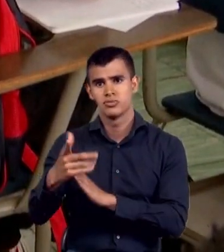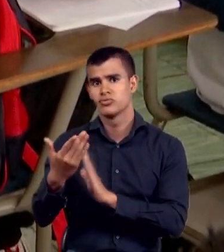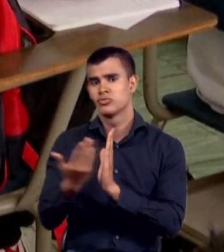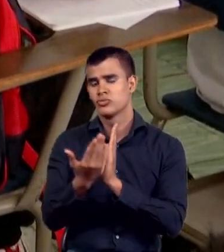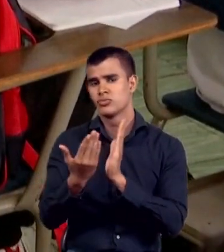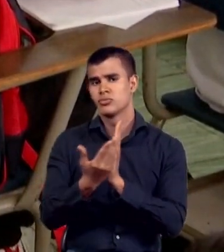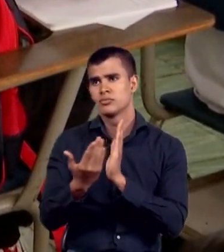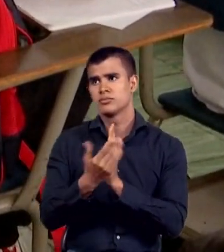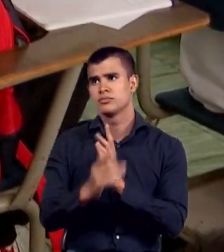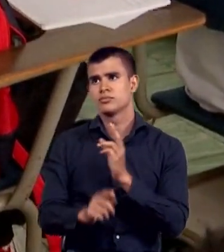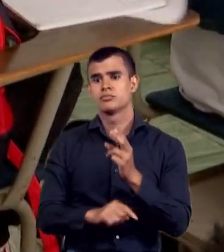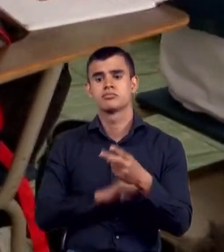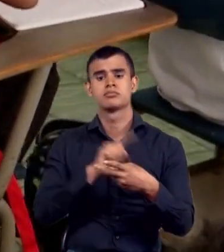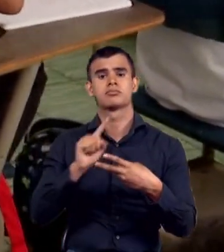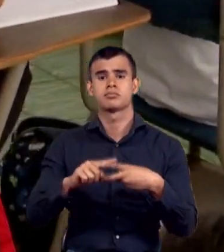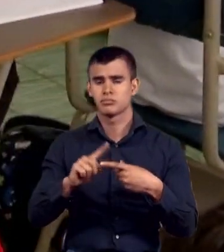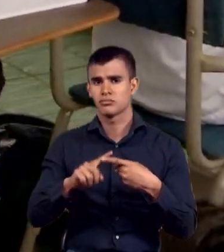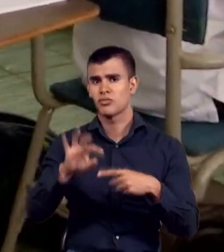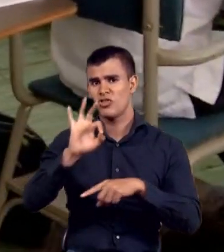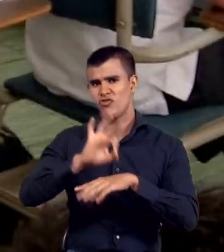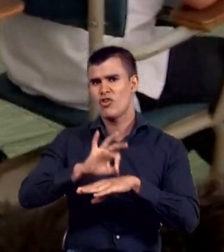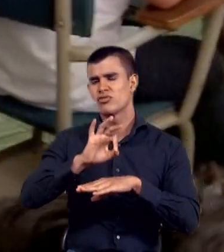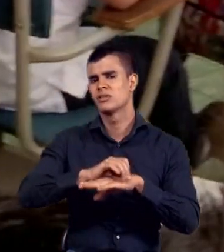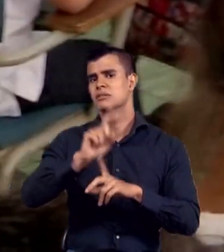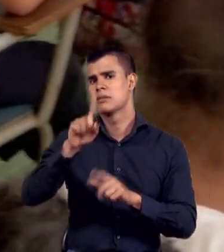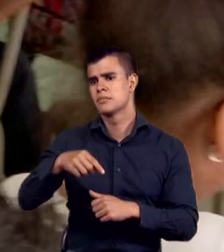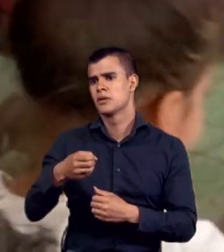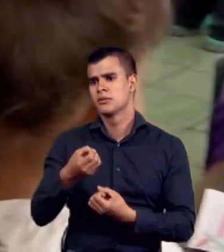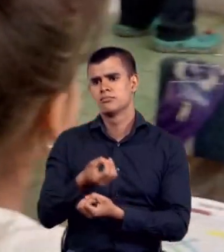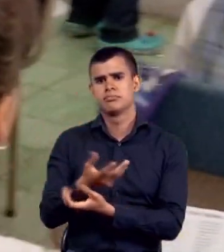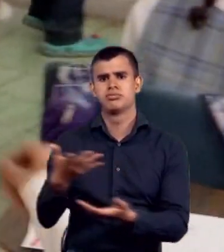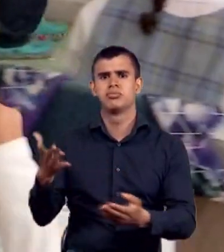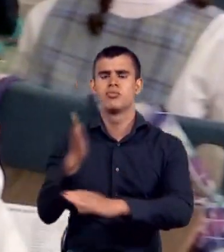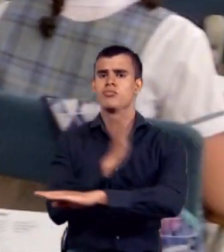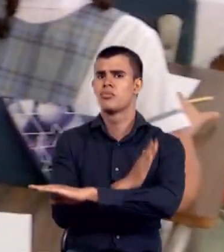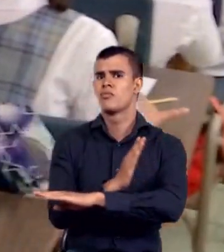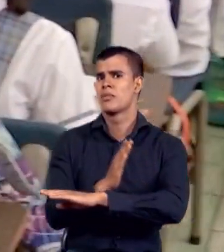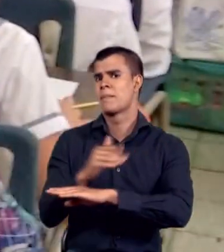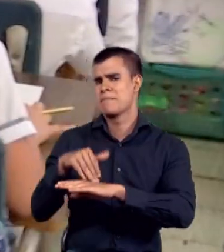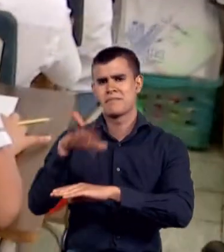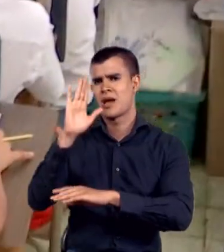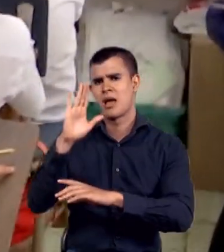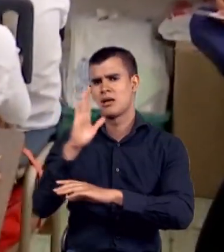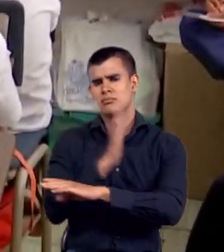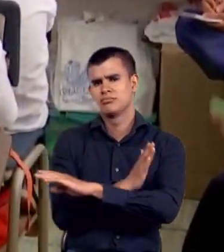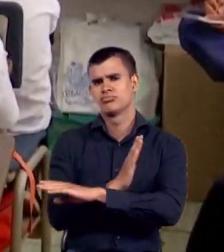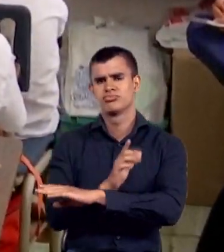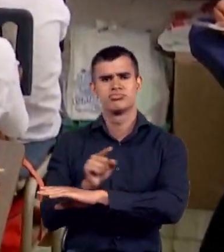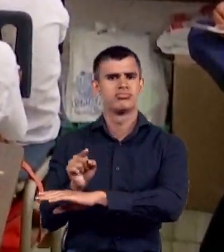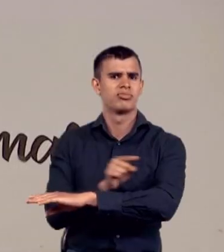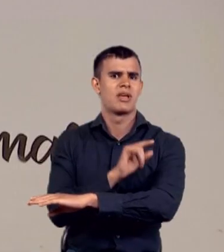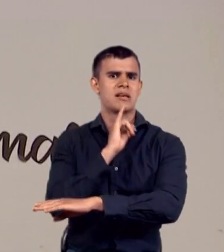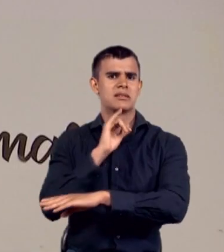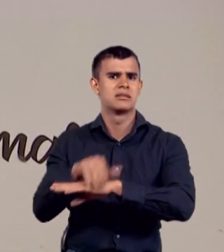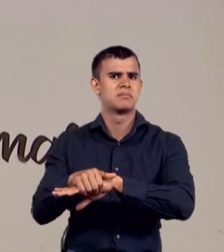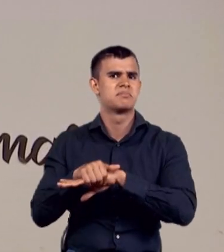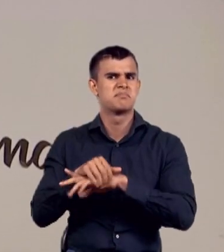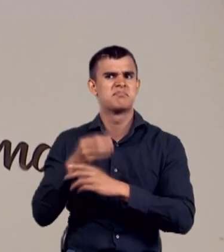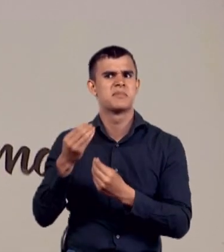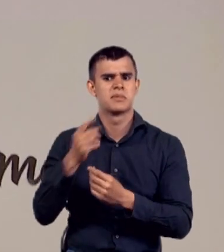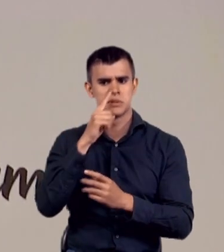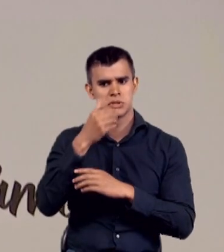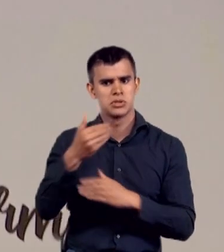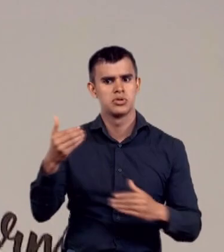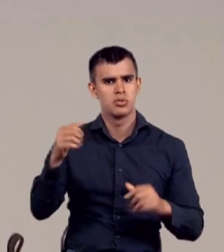becas que tiene Educambio, y también nos dotó una biblioteca con el mayormente con libros de inglés para